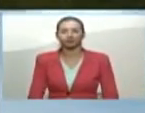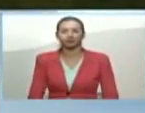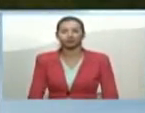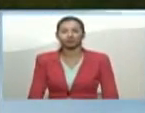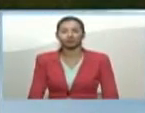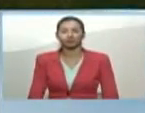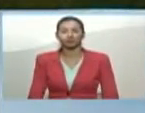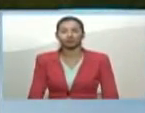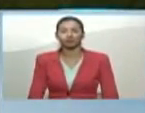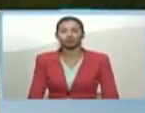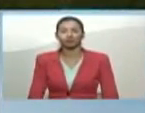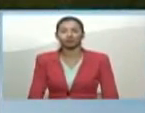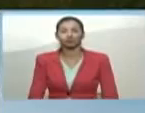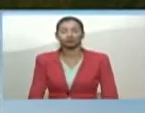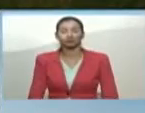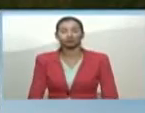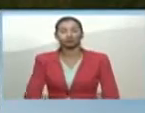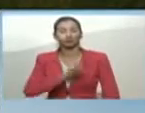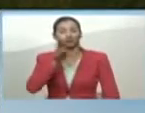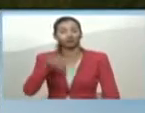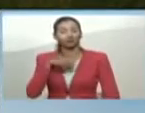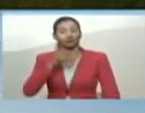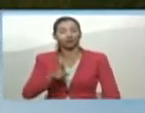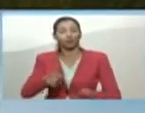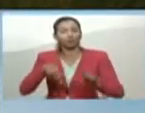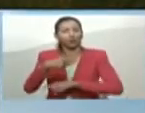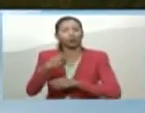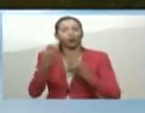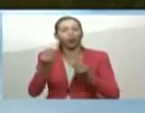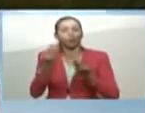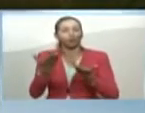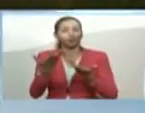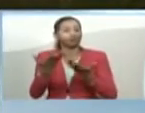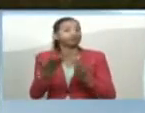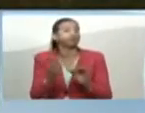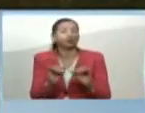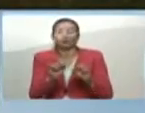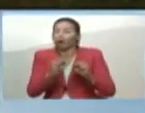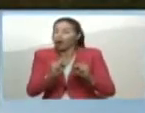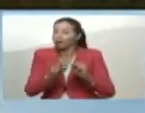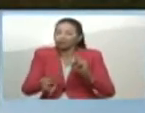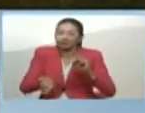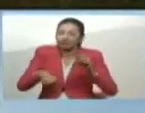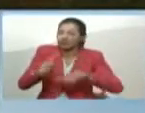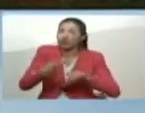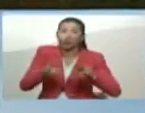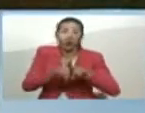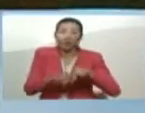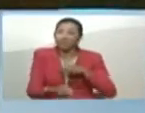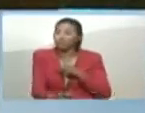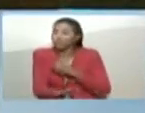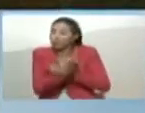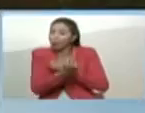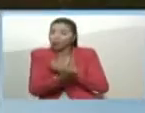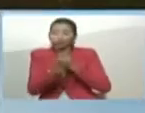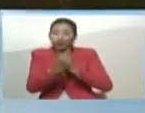eso la contraofensiva nuestra tiene que ser de la misma magnitud de lo que ellos nos han